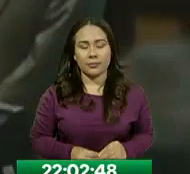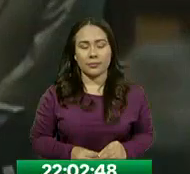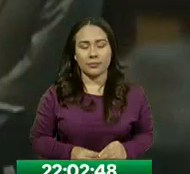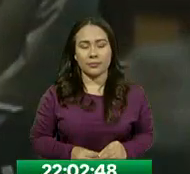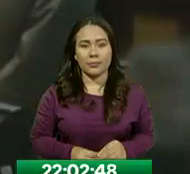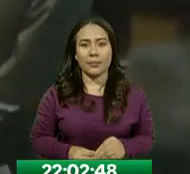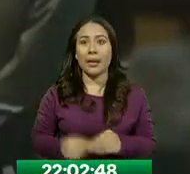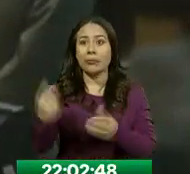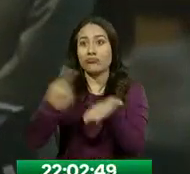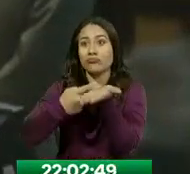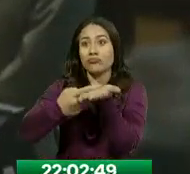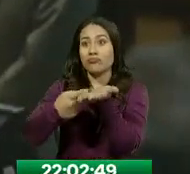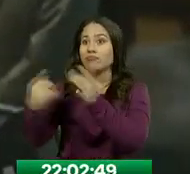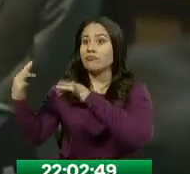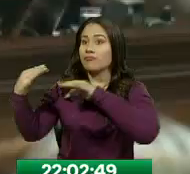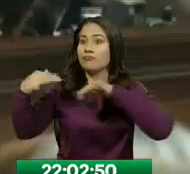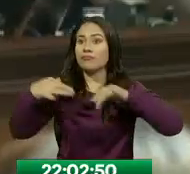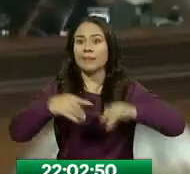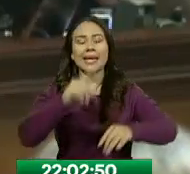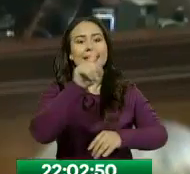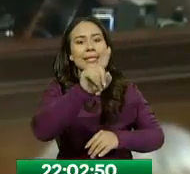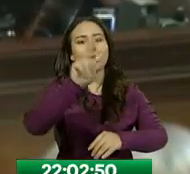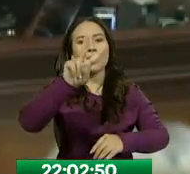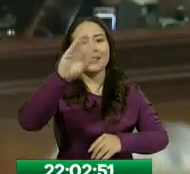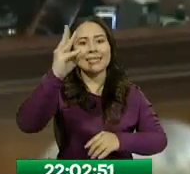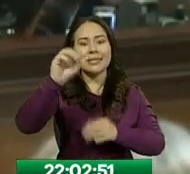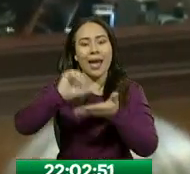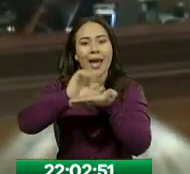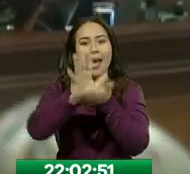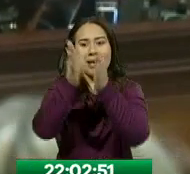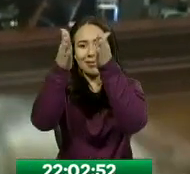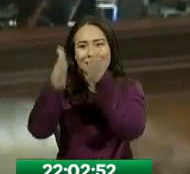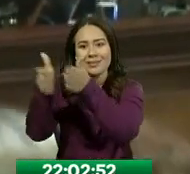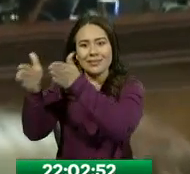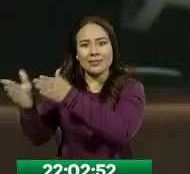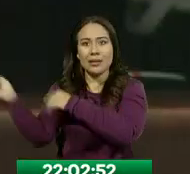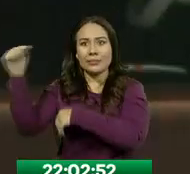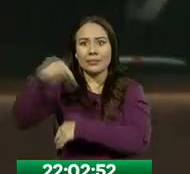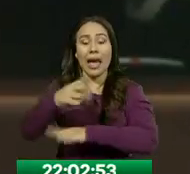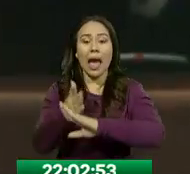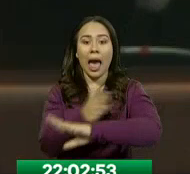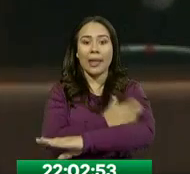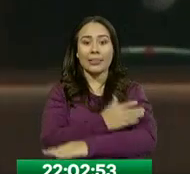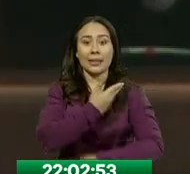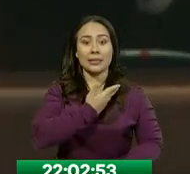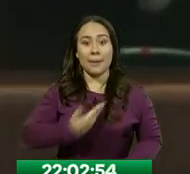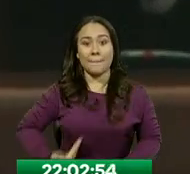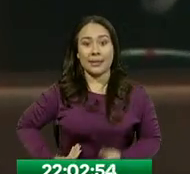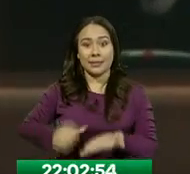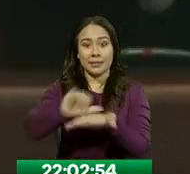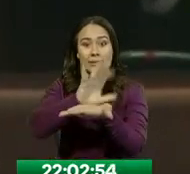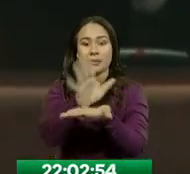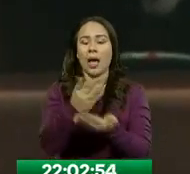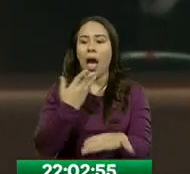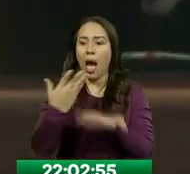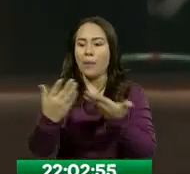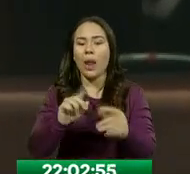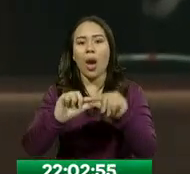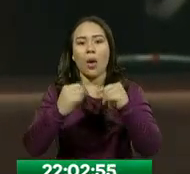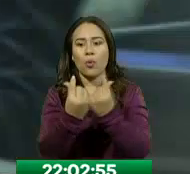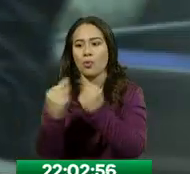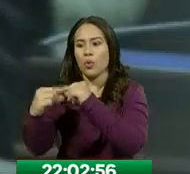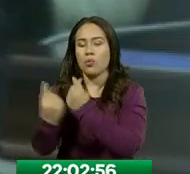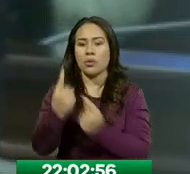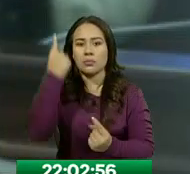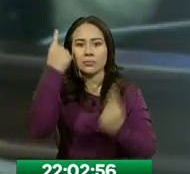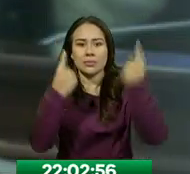A la sesión llegaron 126 legisladores. Antes de la votación, la presidenta abrió el debate y un representante de cada bancada pudo